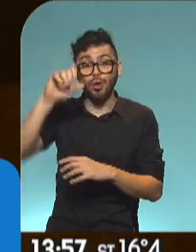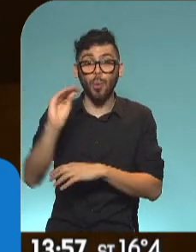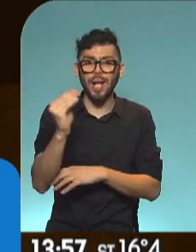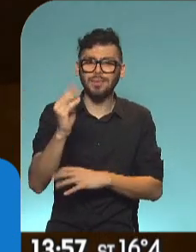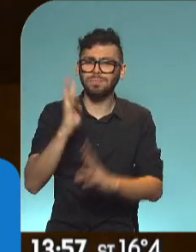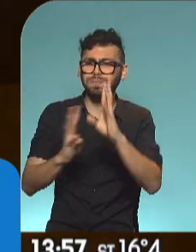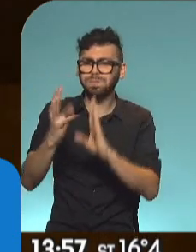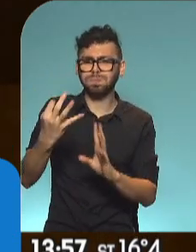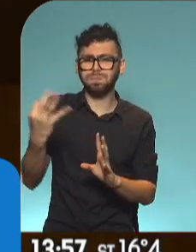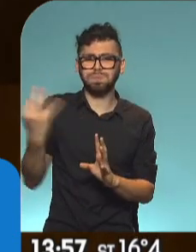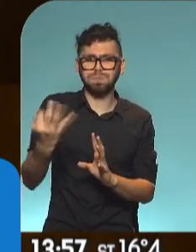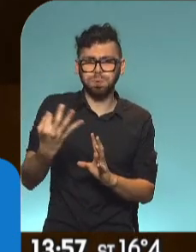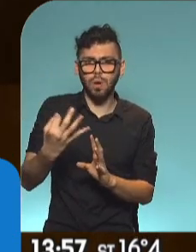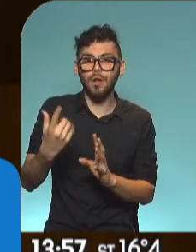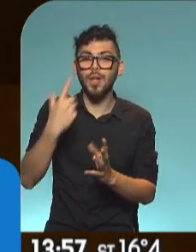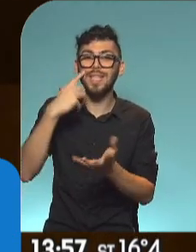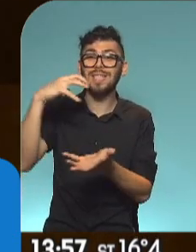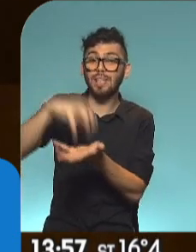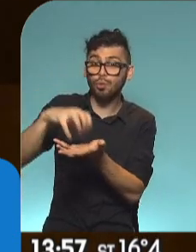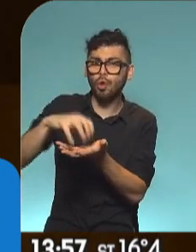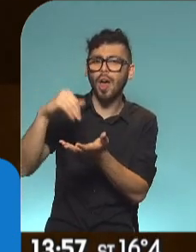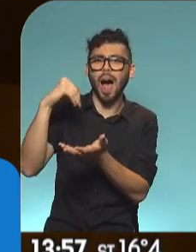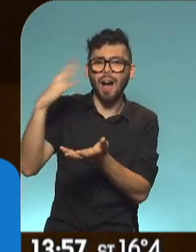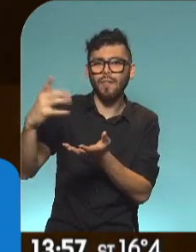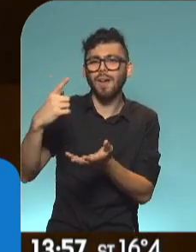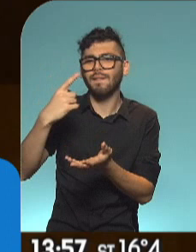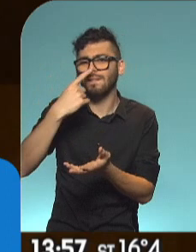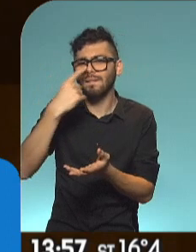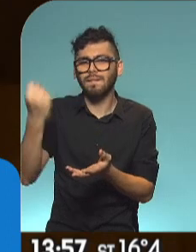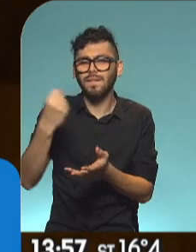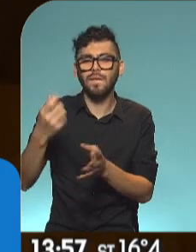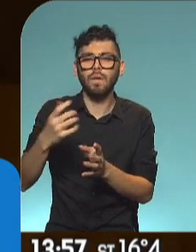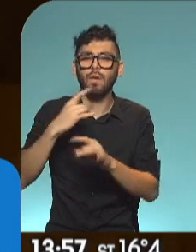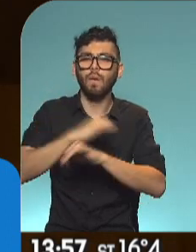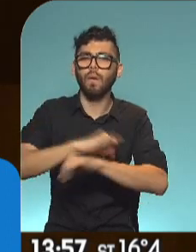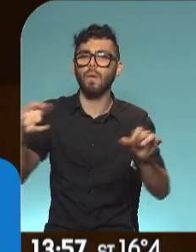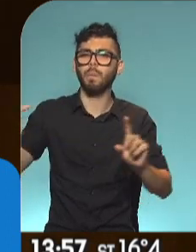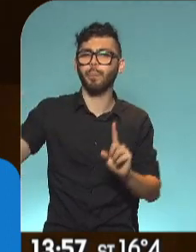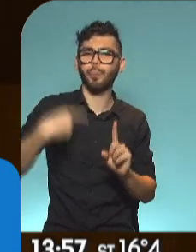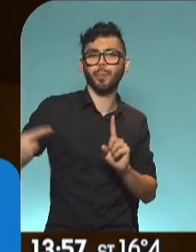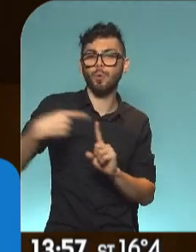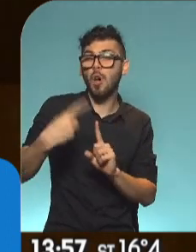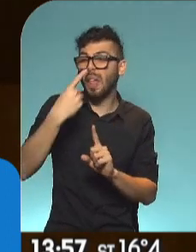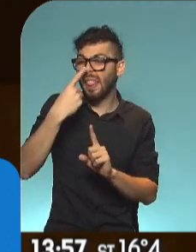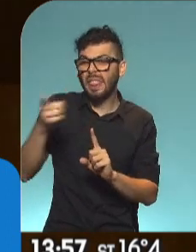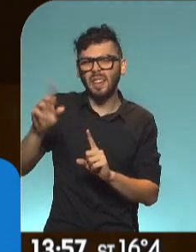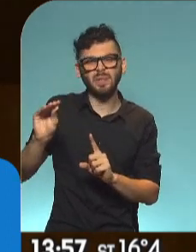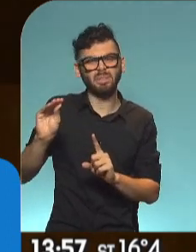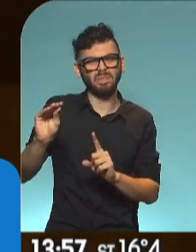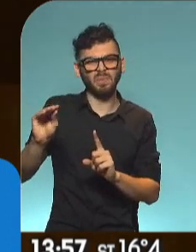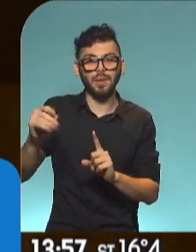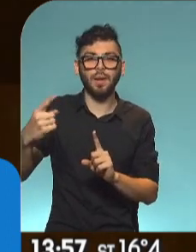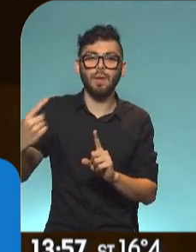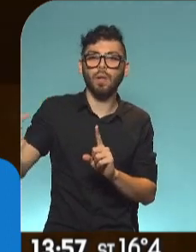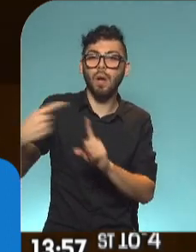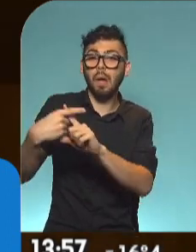Eso explica el apoyo de instituciones internacionales a esa campaña escorada en intereses escusos que se unen